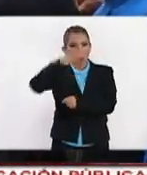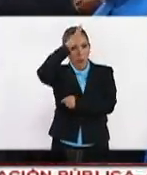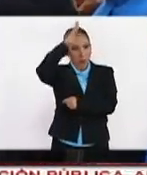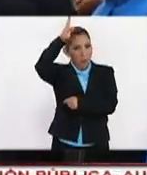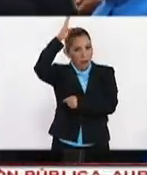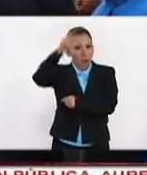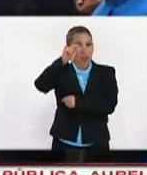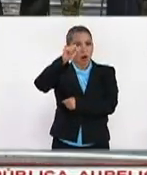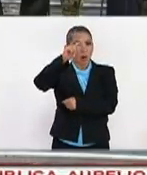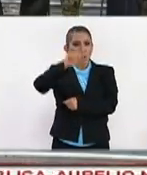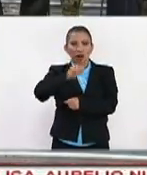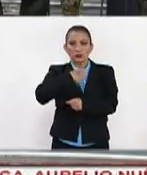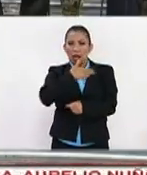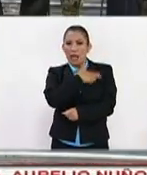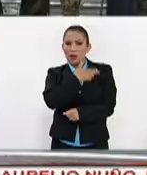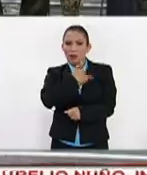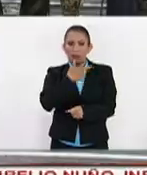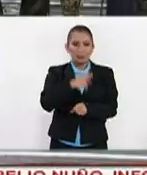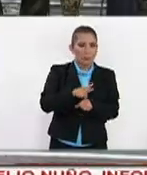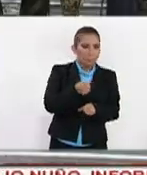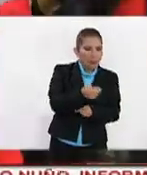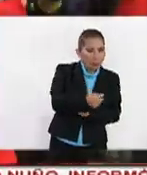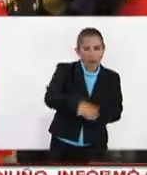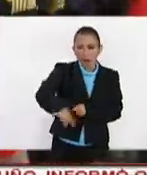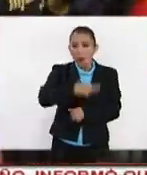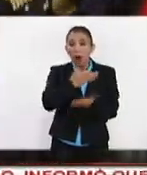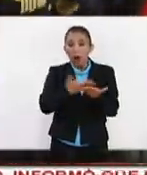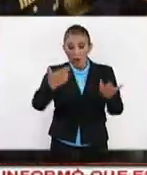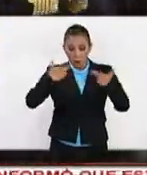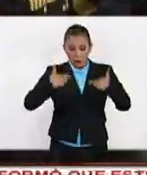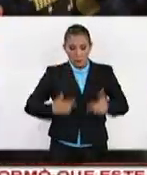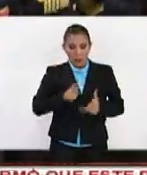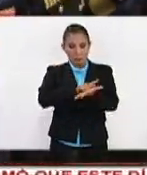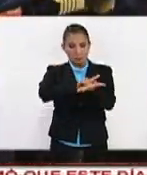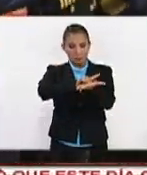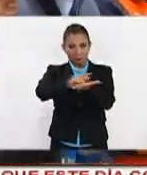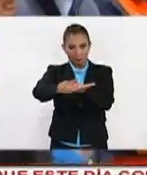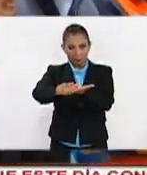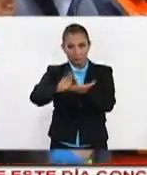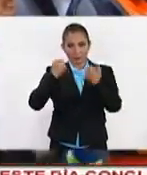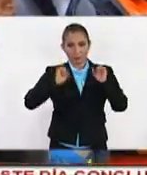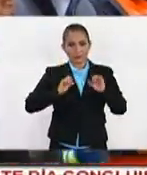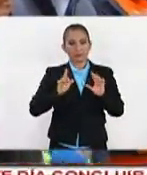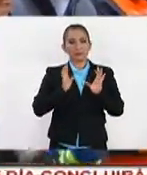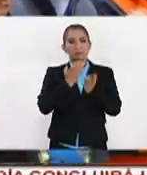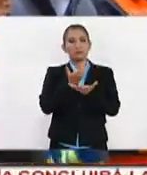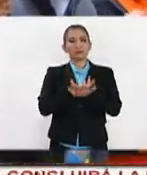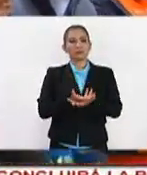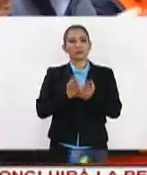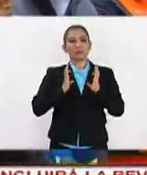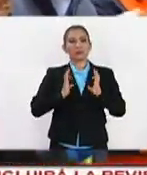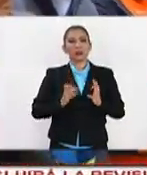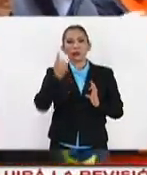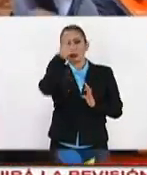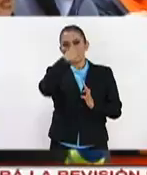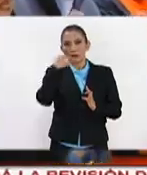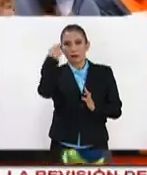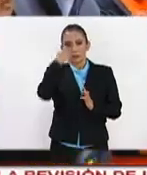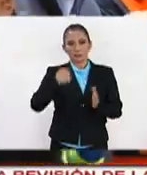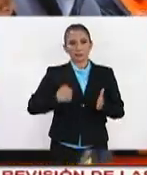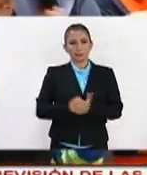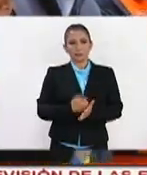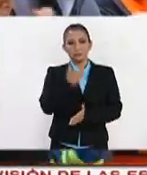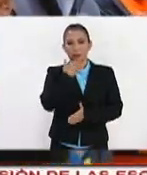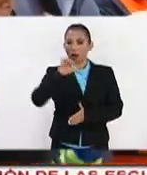bomberos y topos. Héroes binomios. Ahora con sus uniformes limpios, lucían relajados, algunos con rostros de